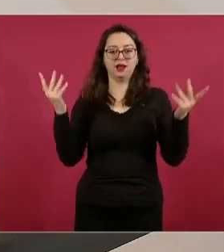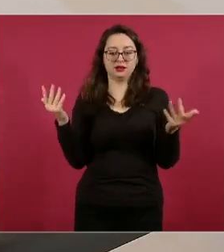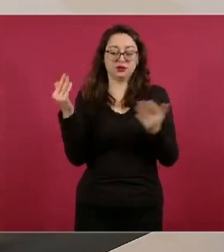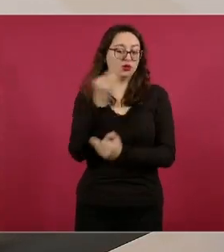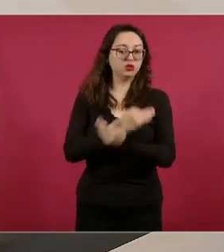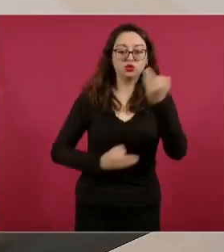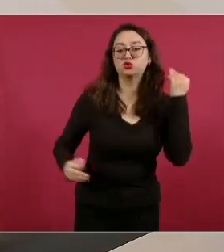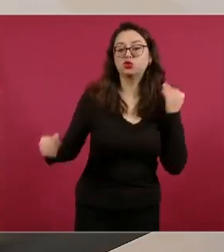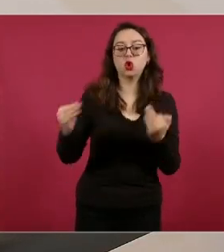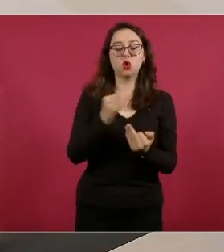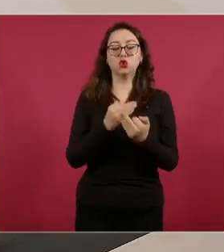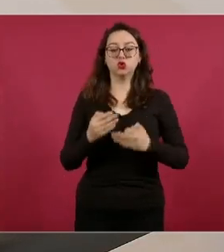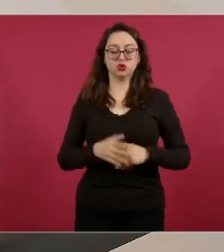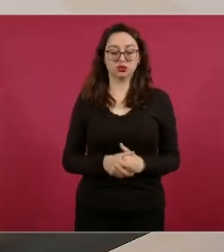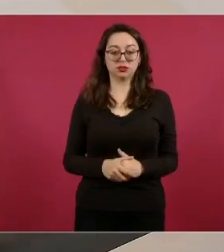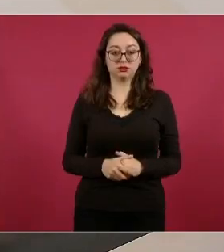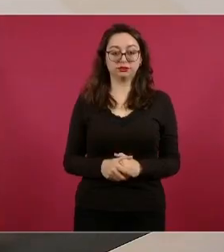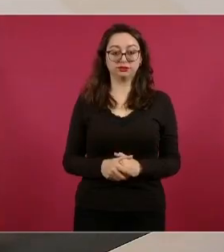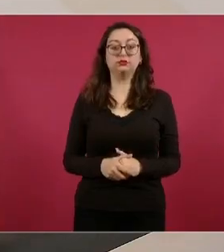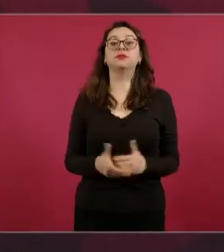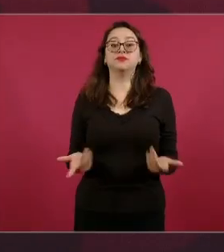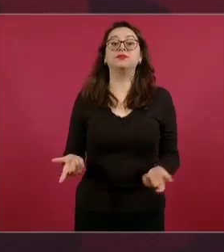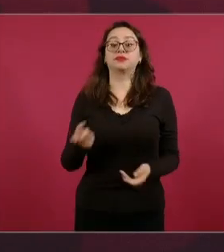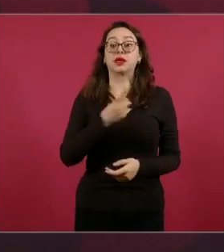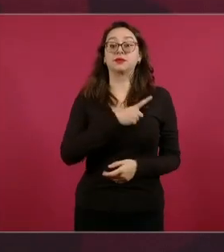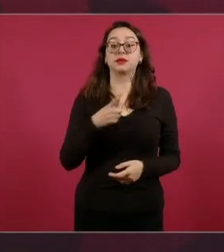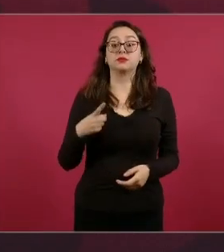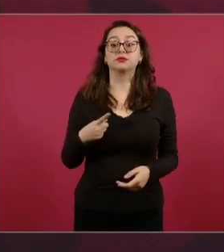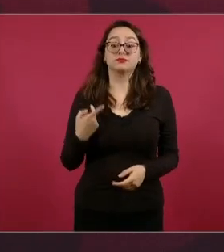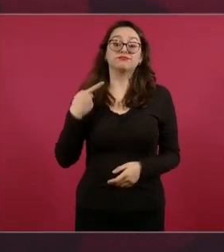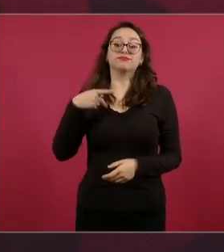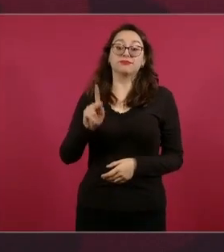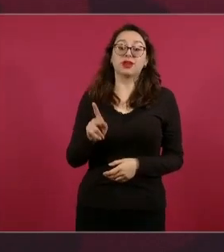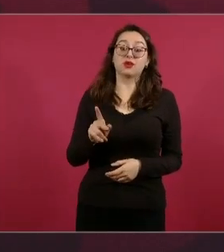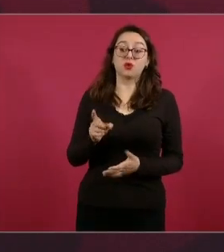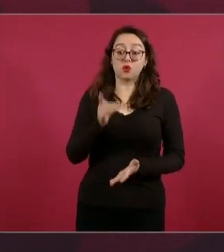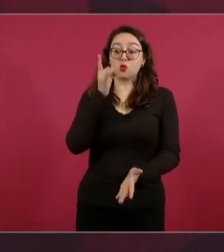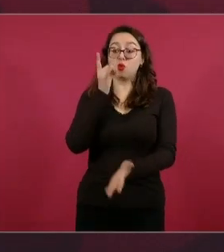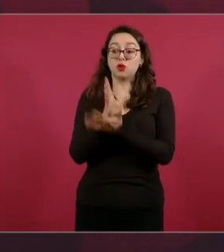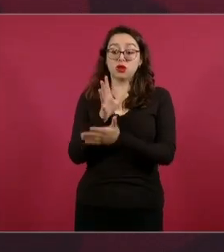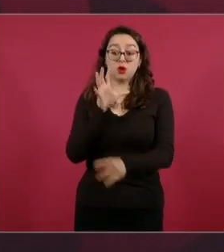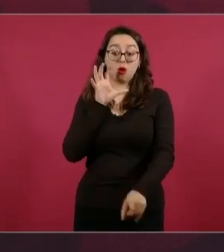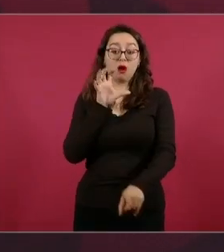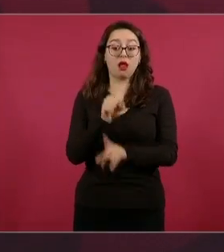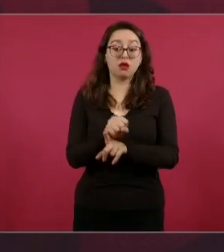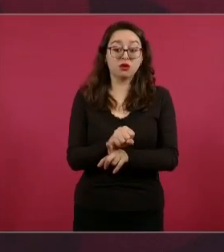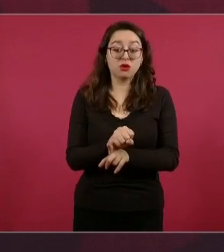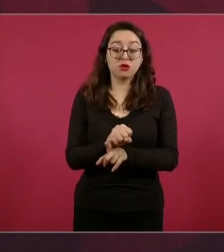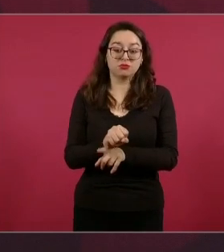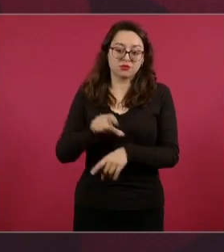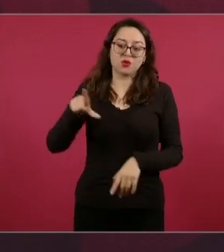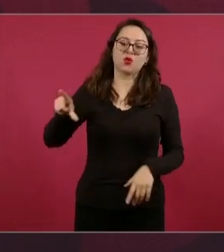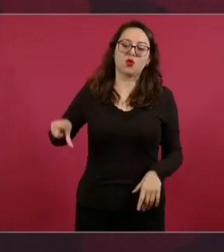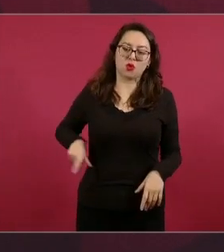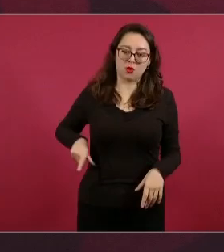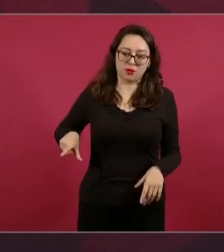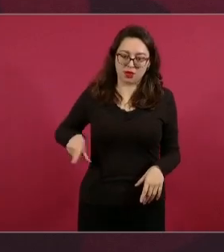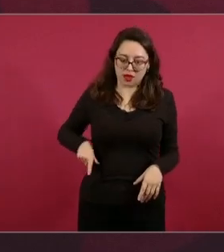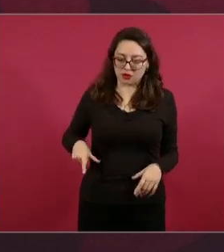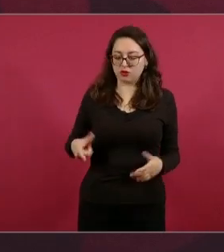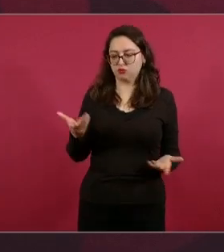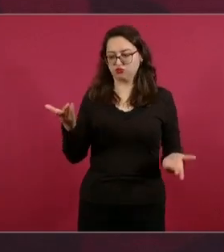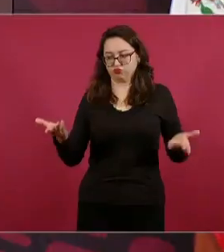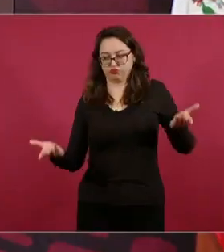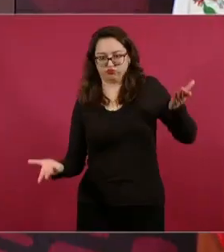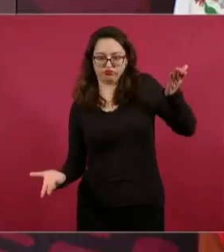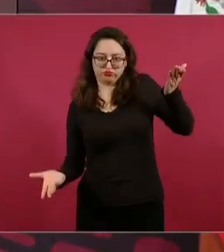Pero eso lo podemos hacer si se tiene una política de desarrollo conducida por el Estado.